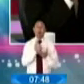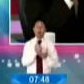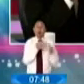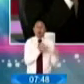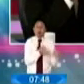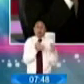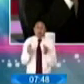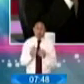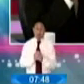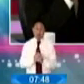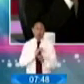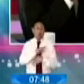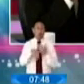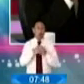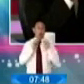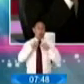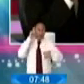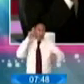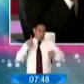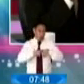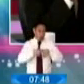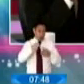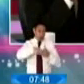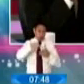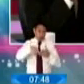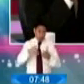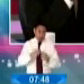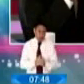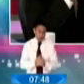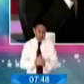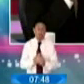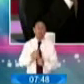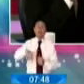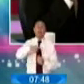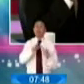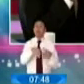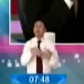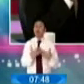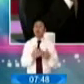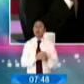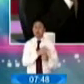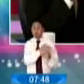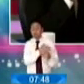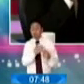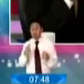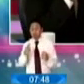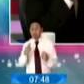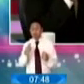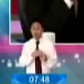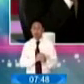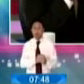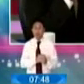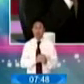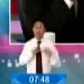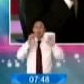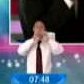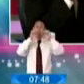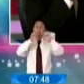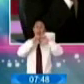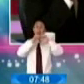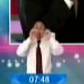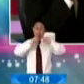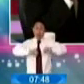beneficios, por ejemplo, todo lo que se pudiera acordar. Estos acuerdos solo pueden estar vigentes hasta el día en que la empresa